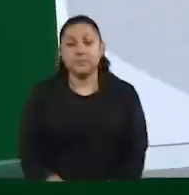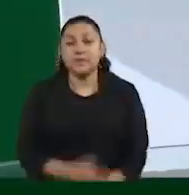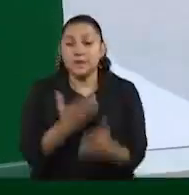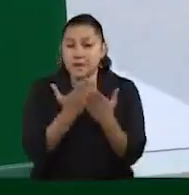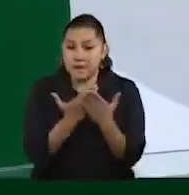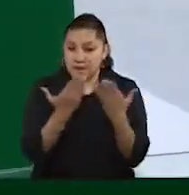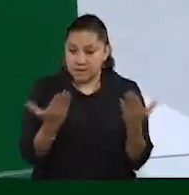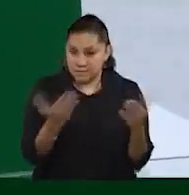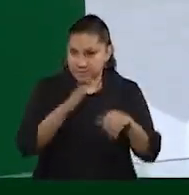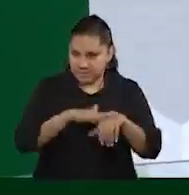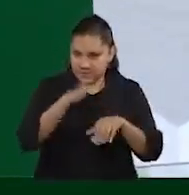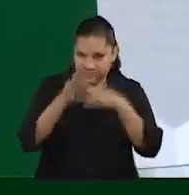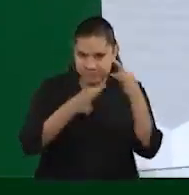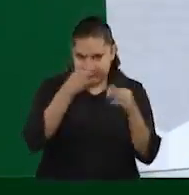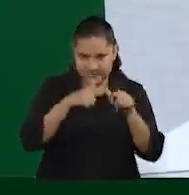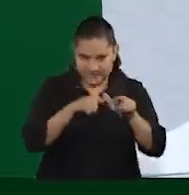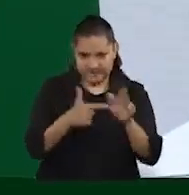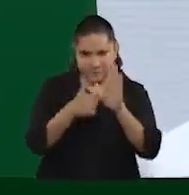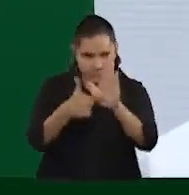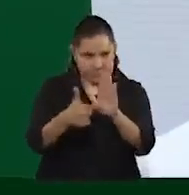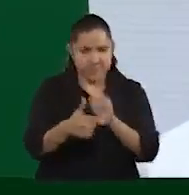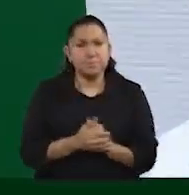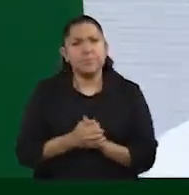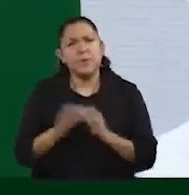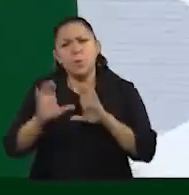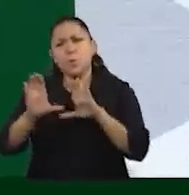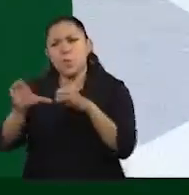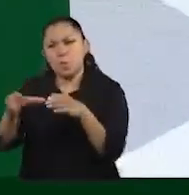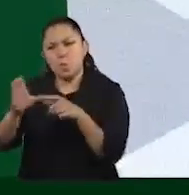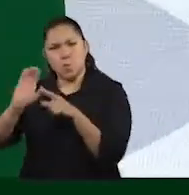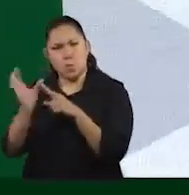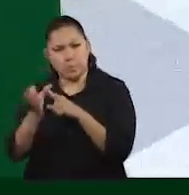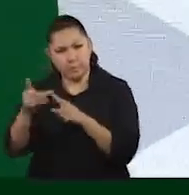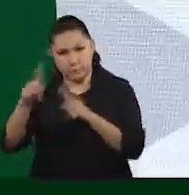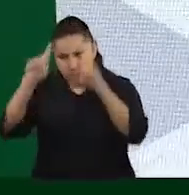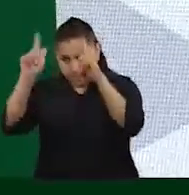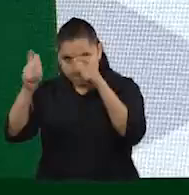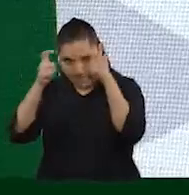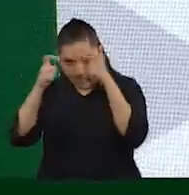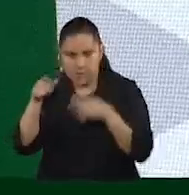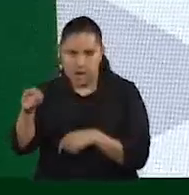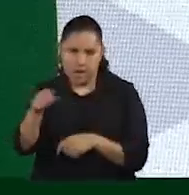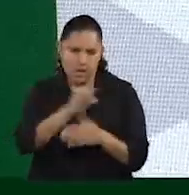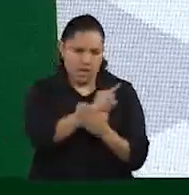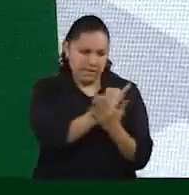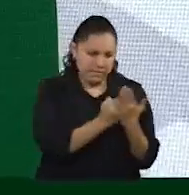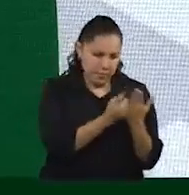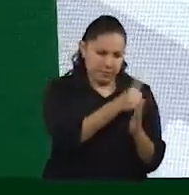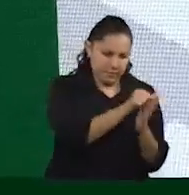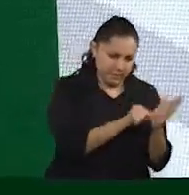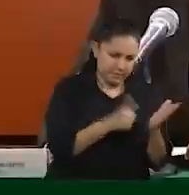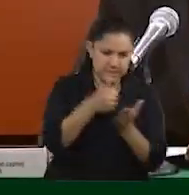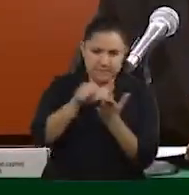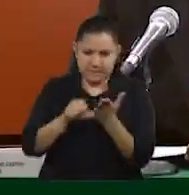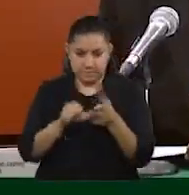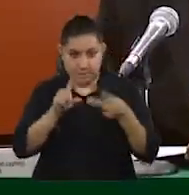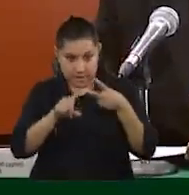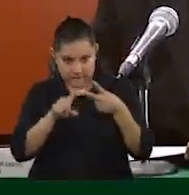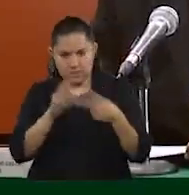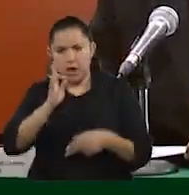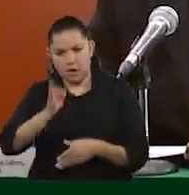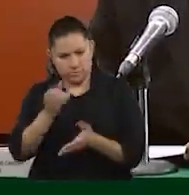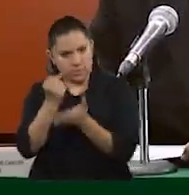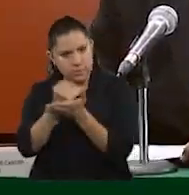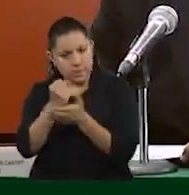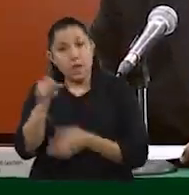vamos con la información, porque le comento que la Comisión de Marina aprobó su segundo informe semestral de actividades y clausuró los trabajos